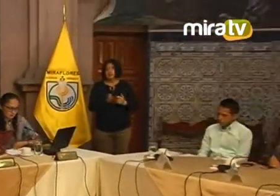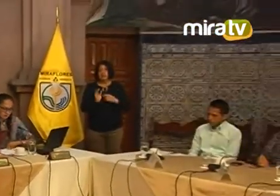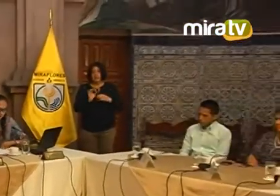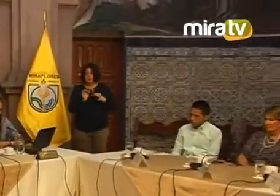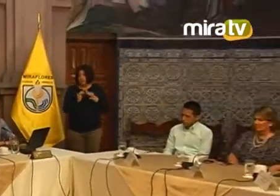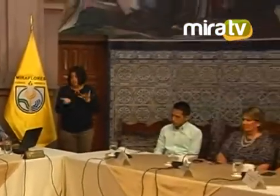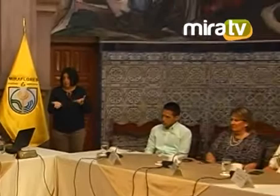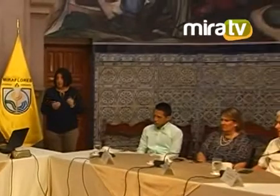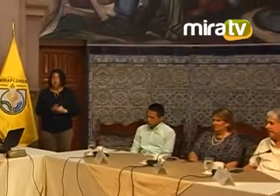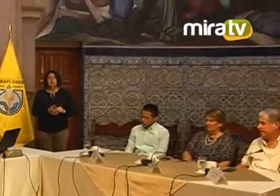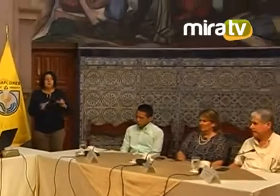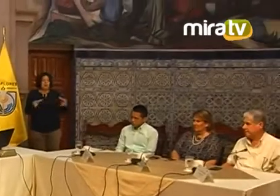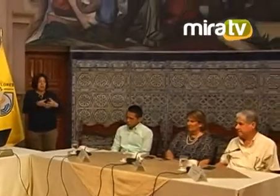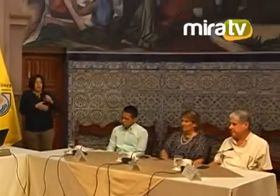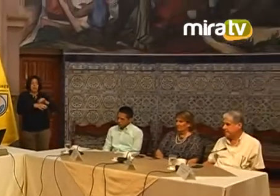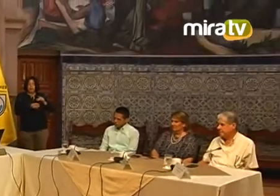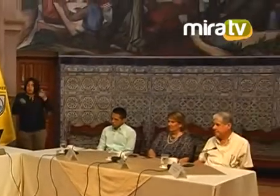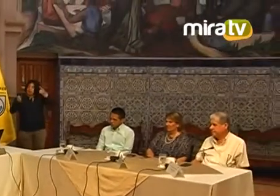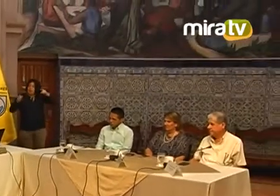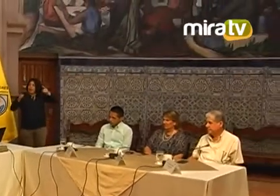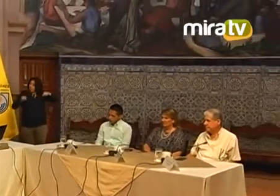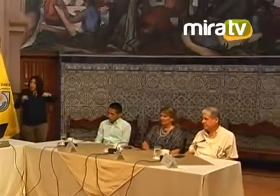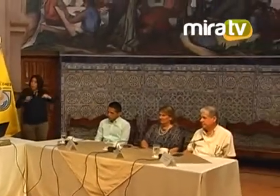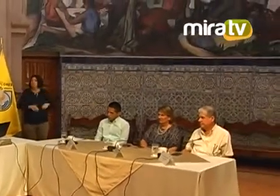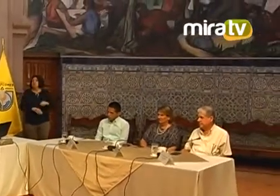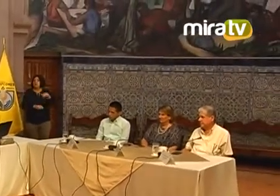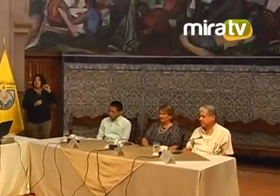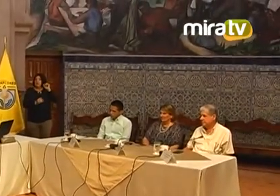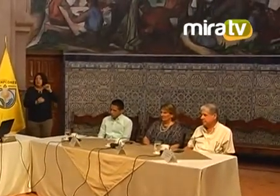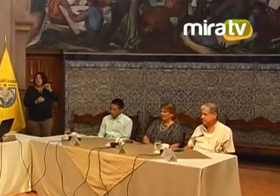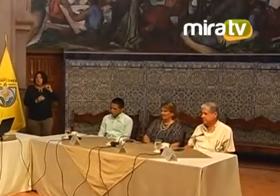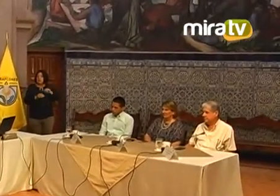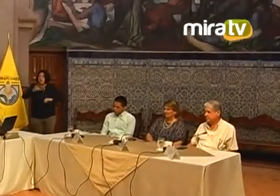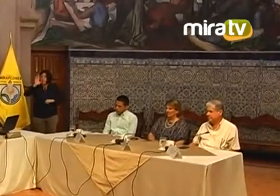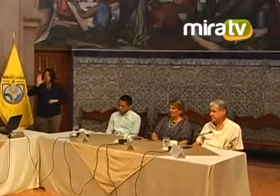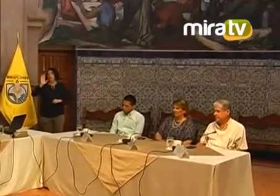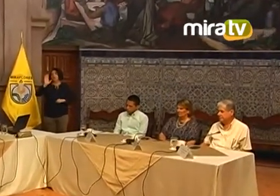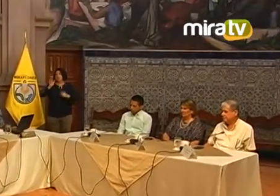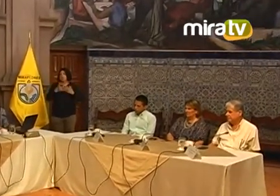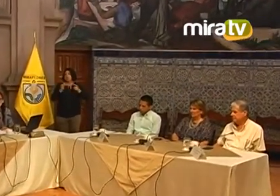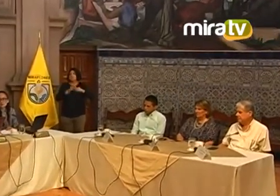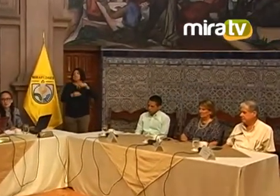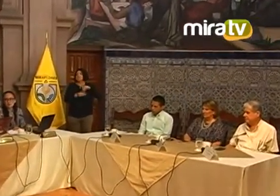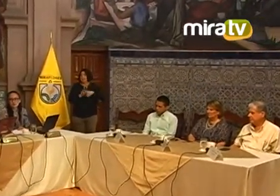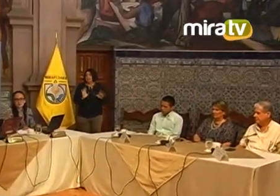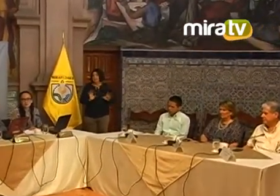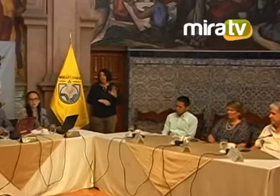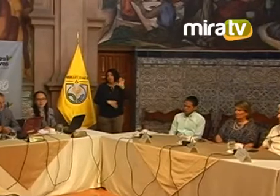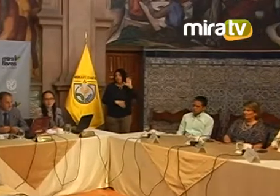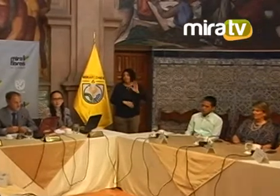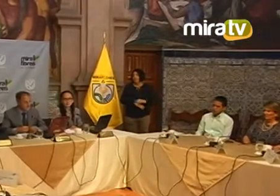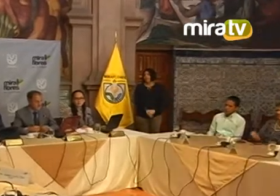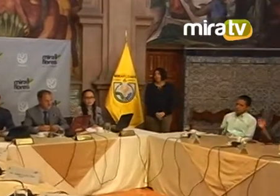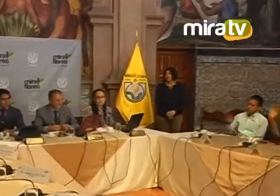expresada. Aquellos miembros del consejo que estén a favor de votar por esta vacancia, sírvanse expresarlo levantando la mano.